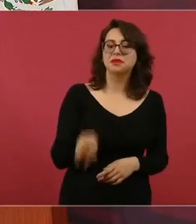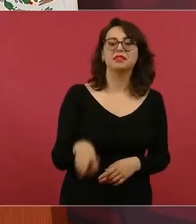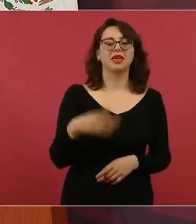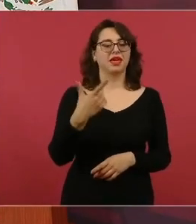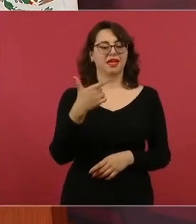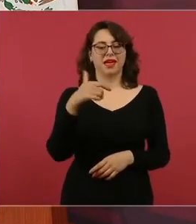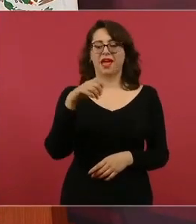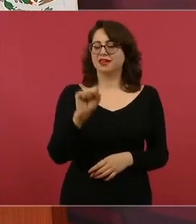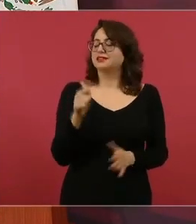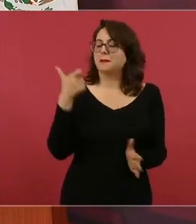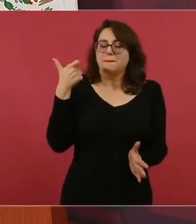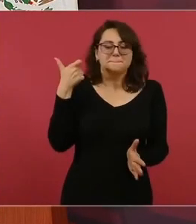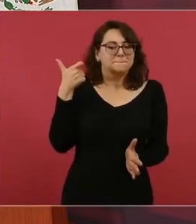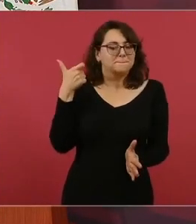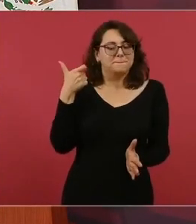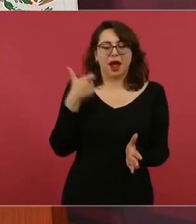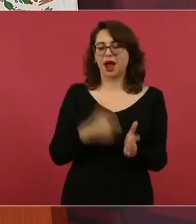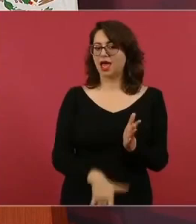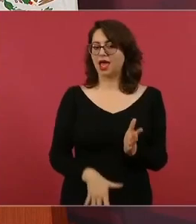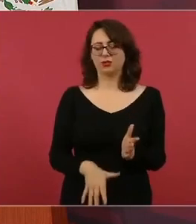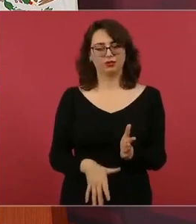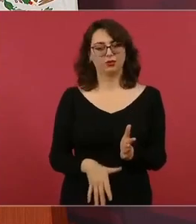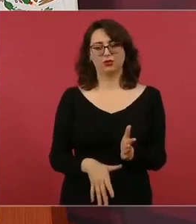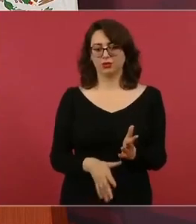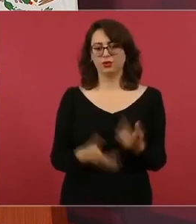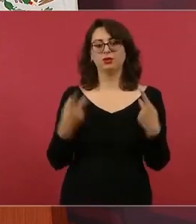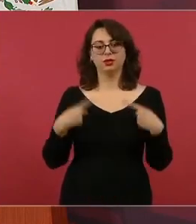en las colonias, en los pueblos,